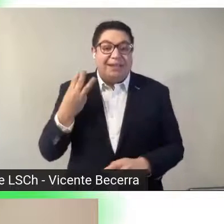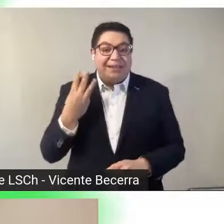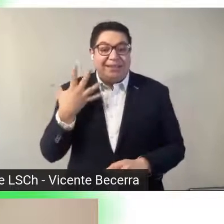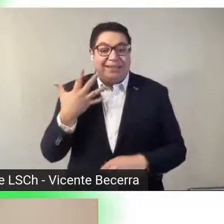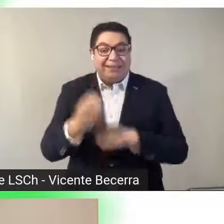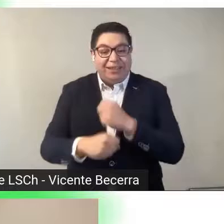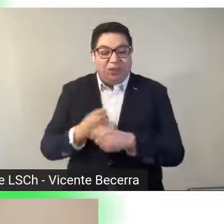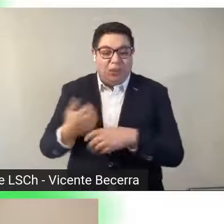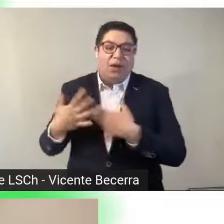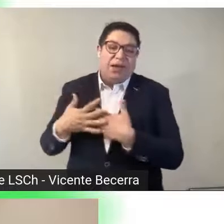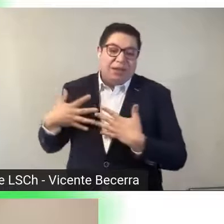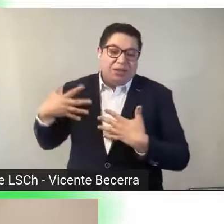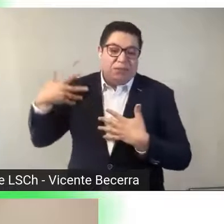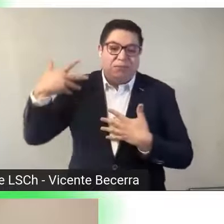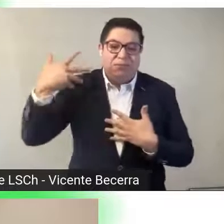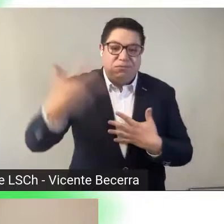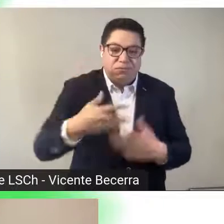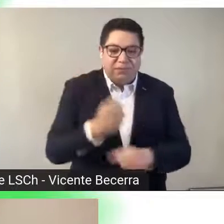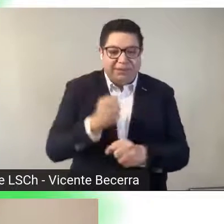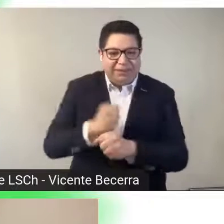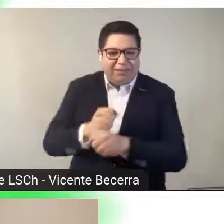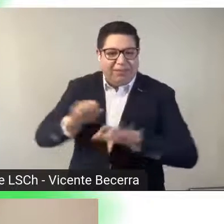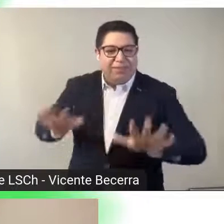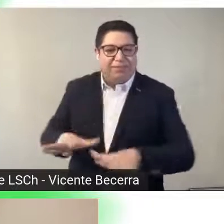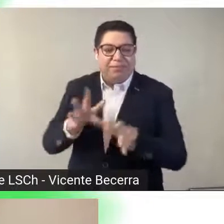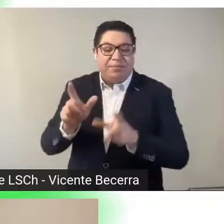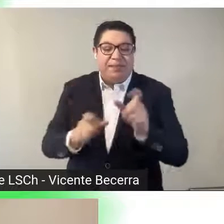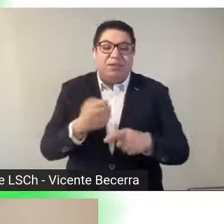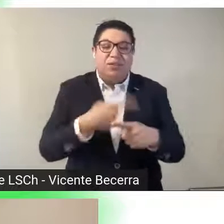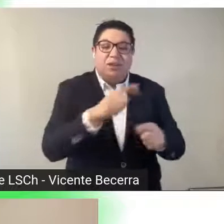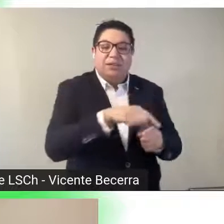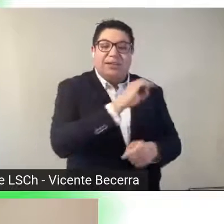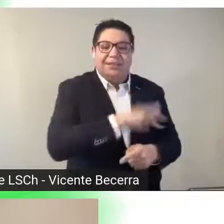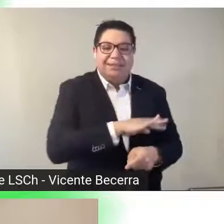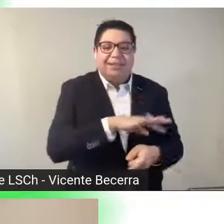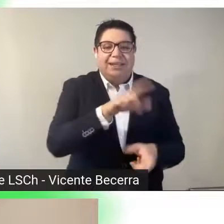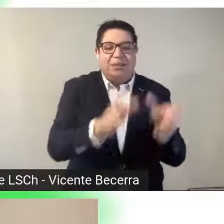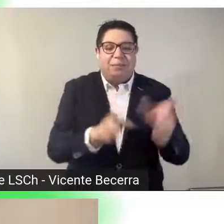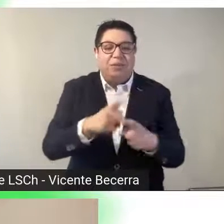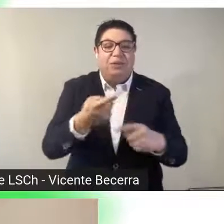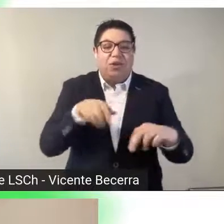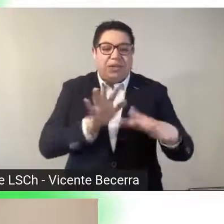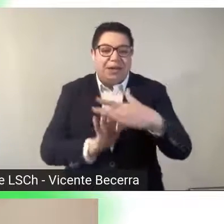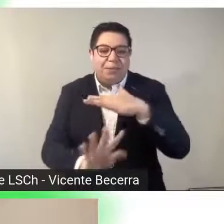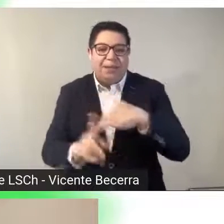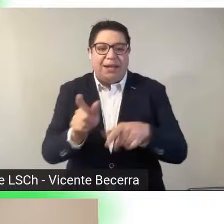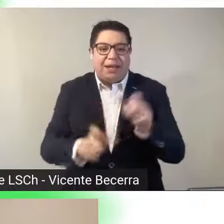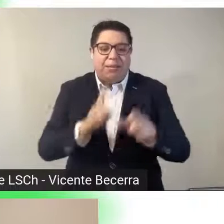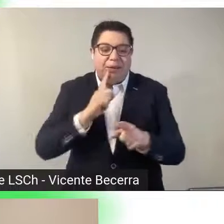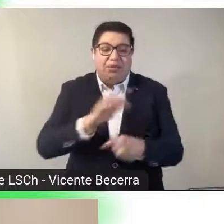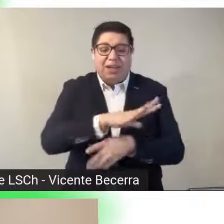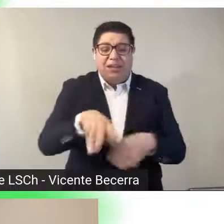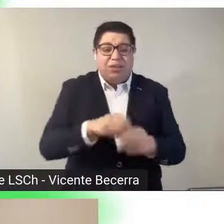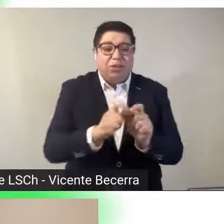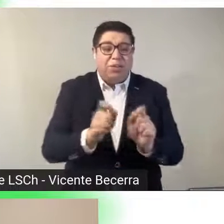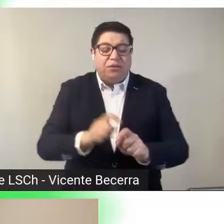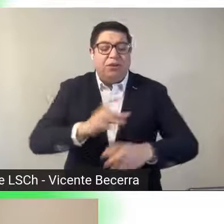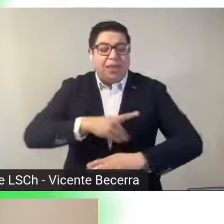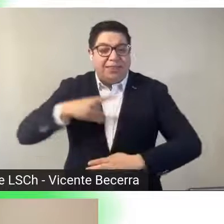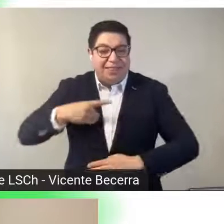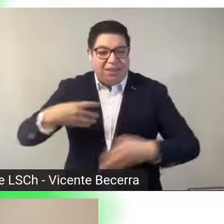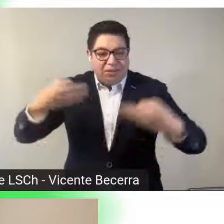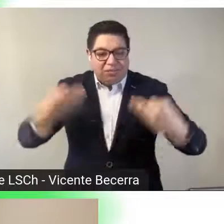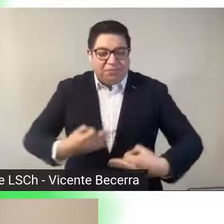servicio público, ayudar a mis compatriotas y ayudar hoy día a los inmigrantes a ser tratados dignamente,